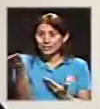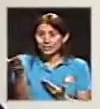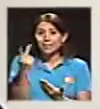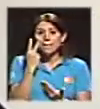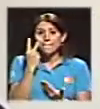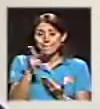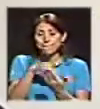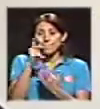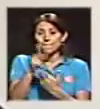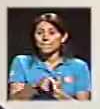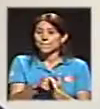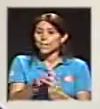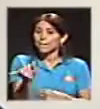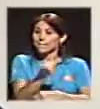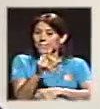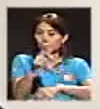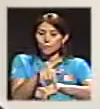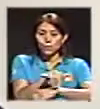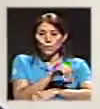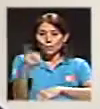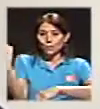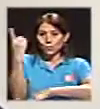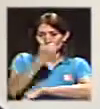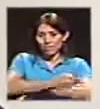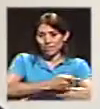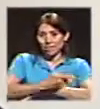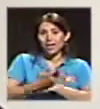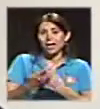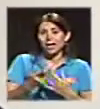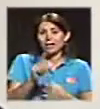mismas circunstancias y tiempos en los que nos han acompañado,